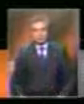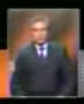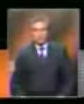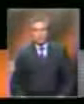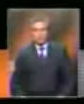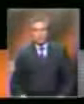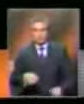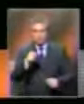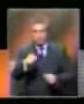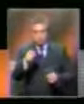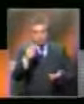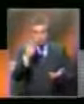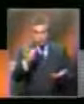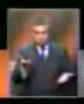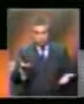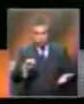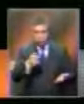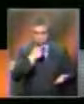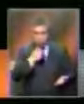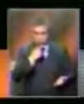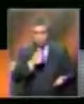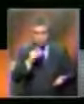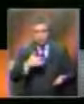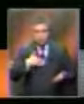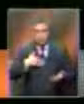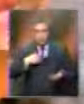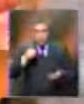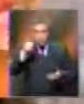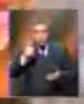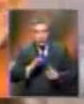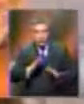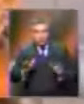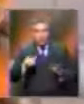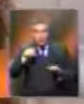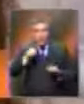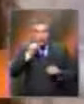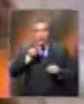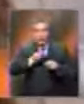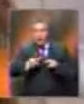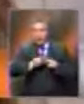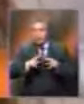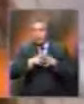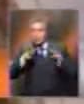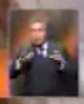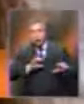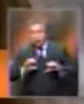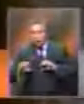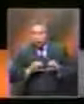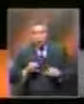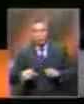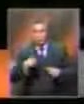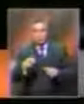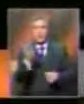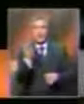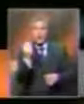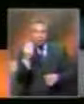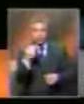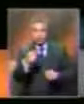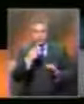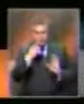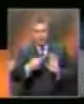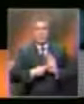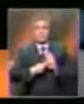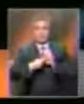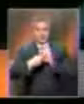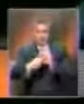¿El 21 de agosto te ven? Sí. Me quedo un mes. Tenemos que arreglar muchas cosas. ¿Qué? O sea, el 14 tenemos una